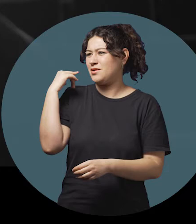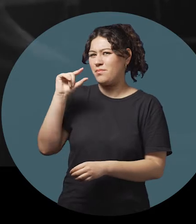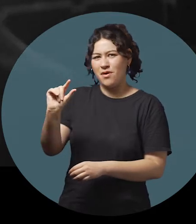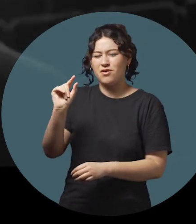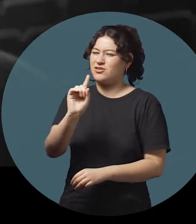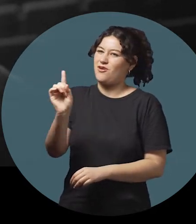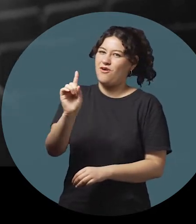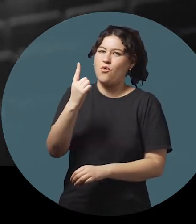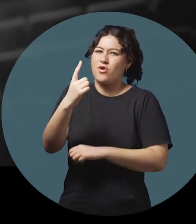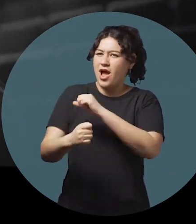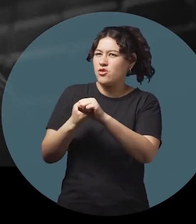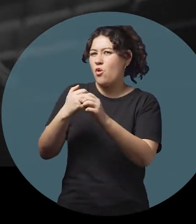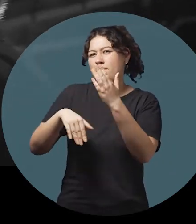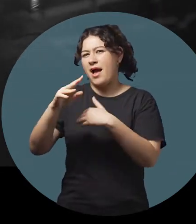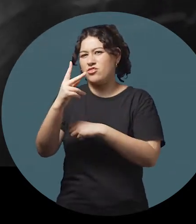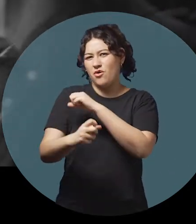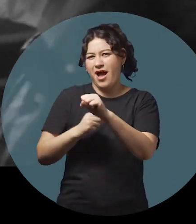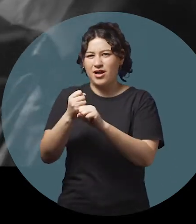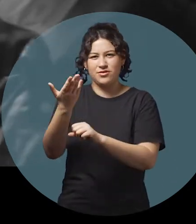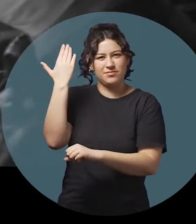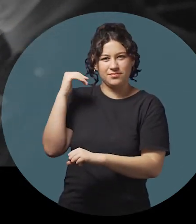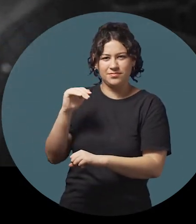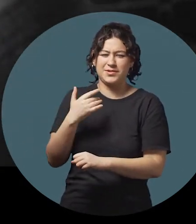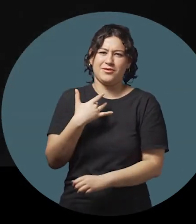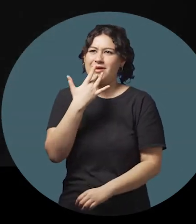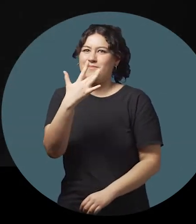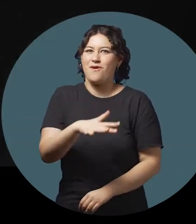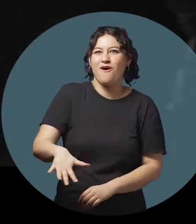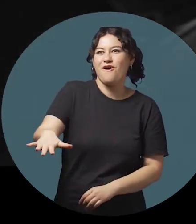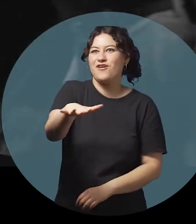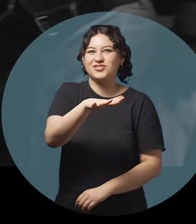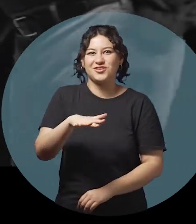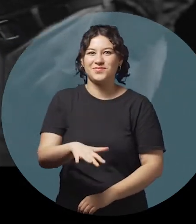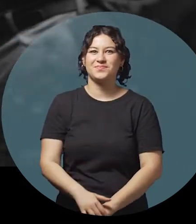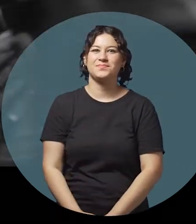poco no, hace un año más, 2 años debe ser, pero es hermoso esto.